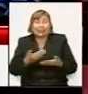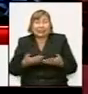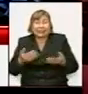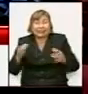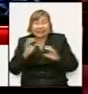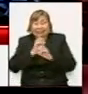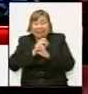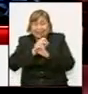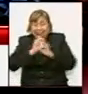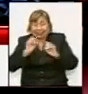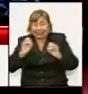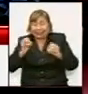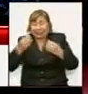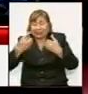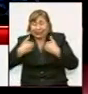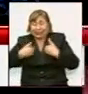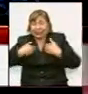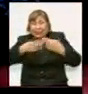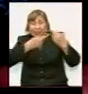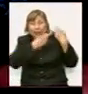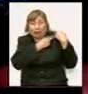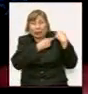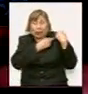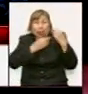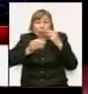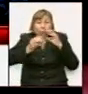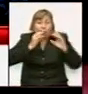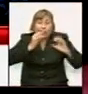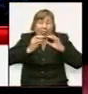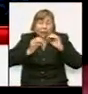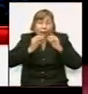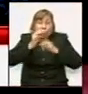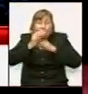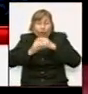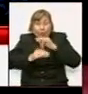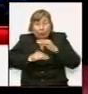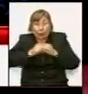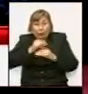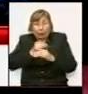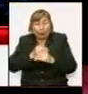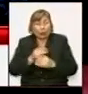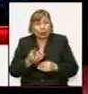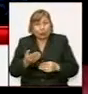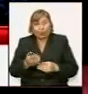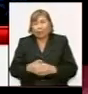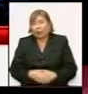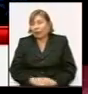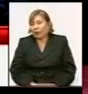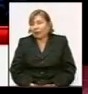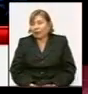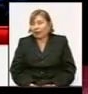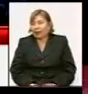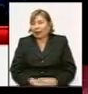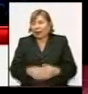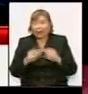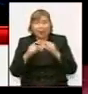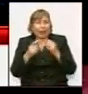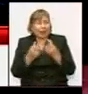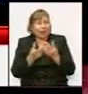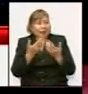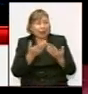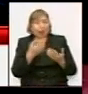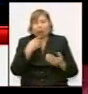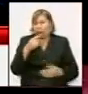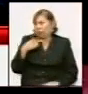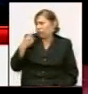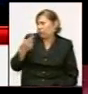tener responsabilidades, por lo menos de comunicación, también con el resto del mundo. Pero no se trata de que si una parte del Congreso dice una cosa, los otros salen a decir